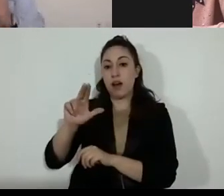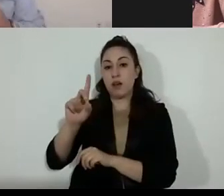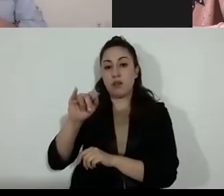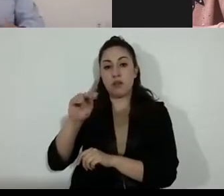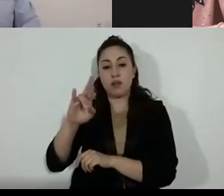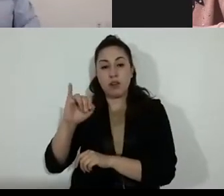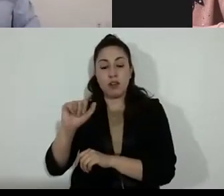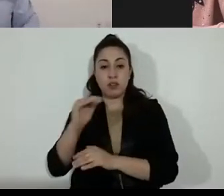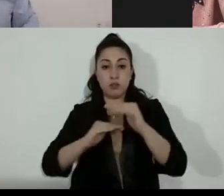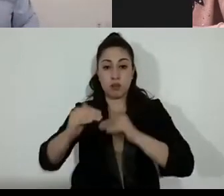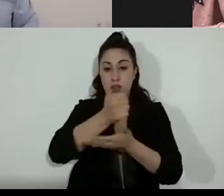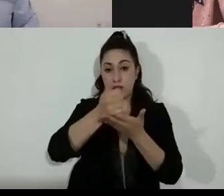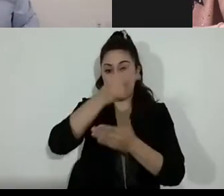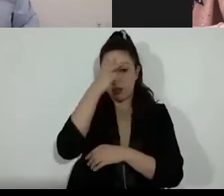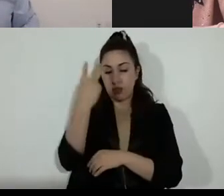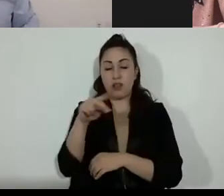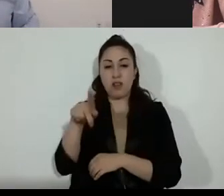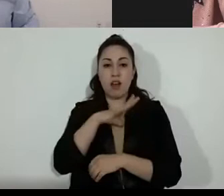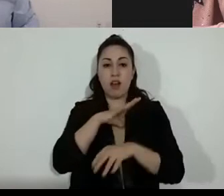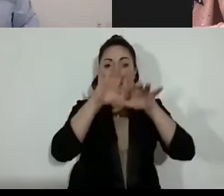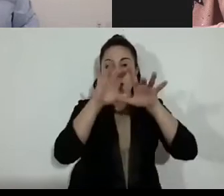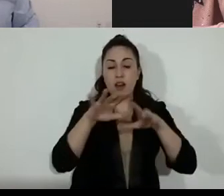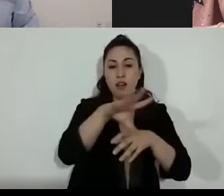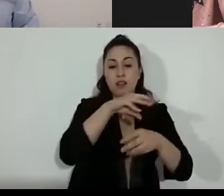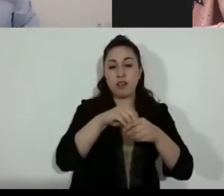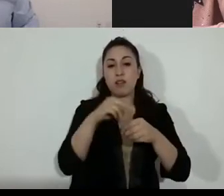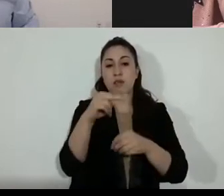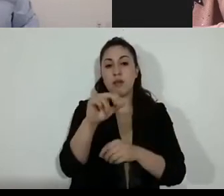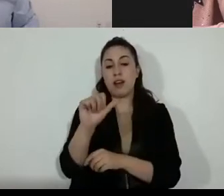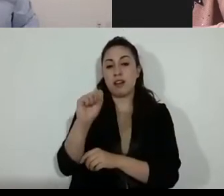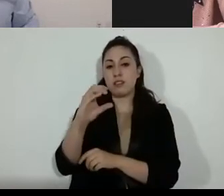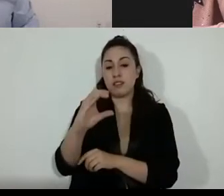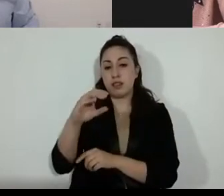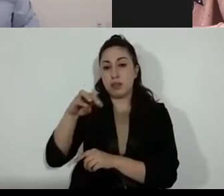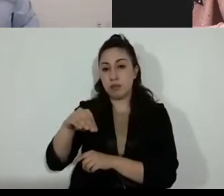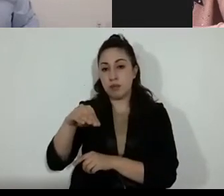por el cual remiten el informe individual de auditoría con clave ASCM